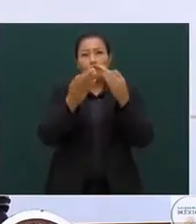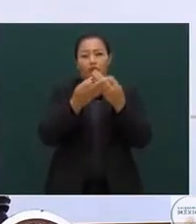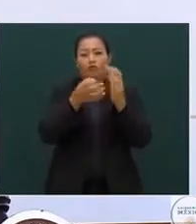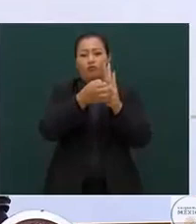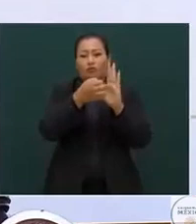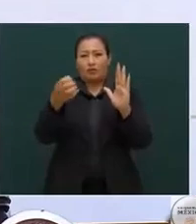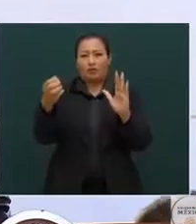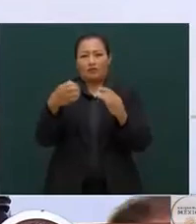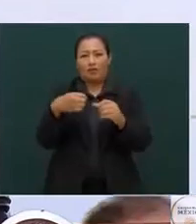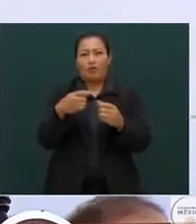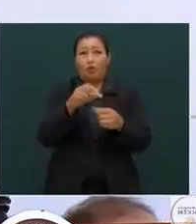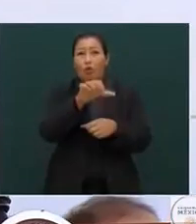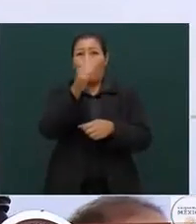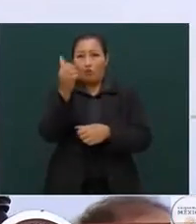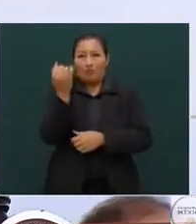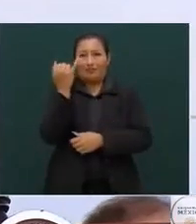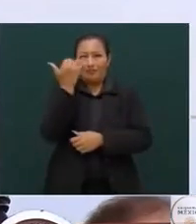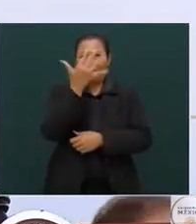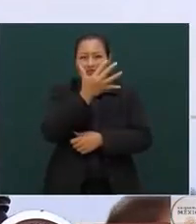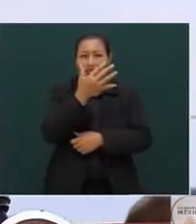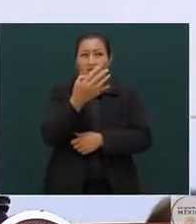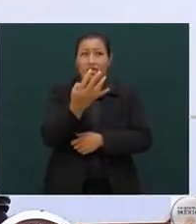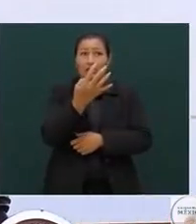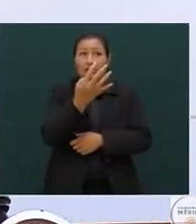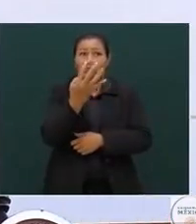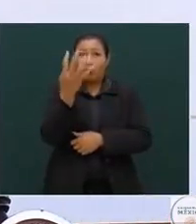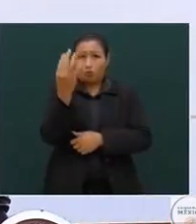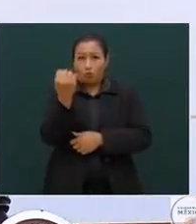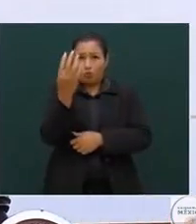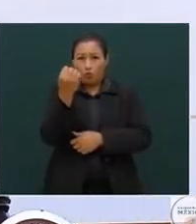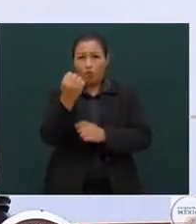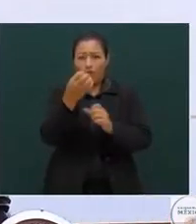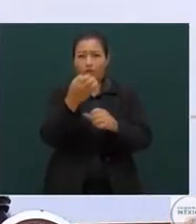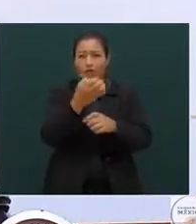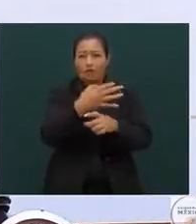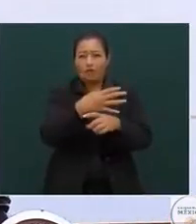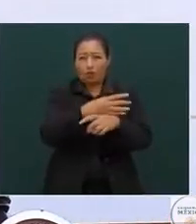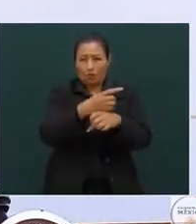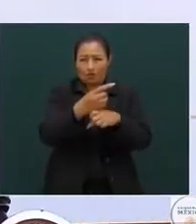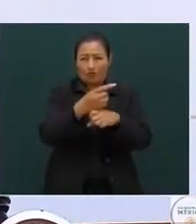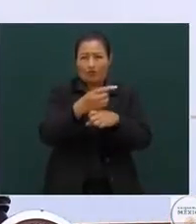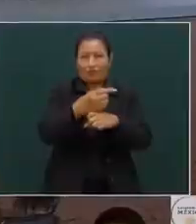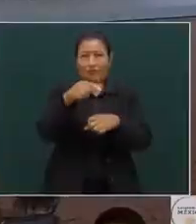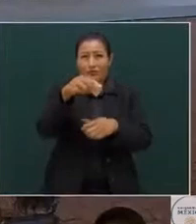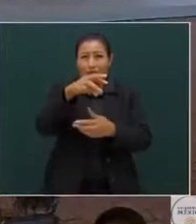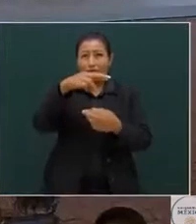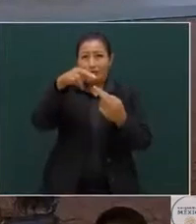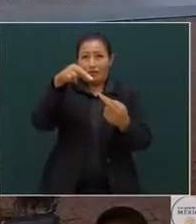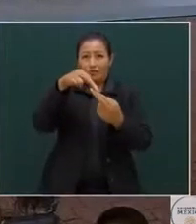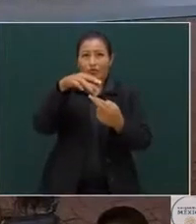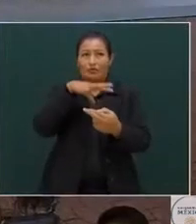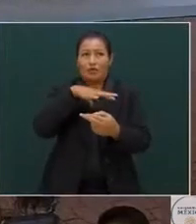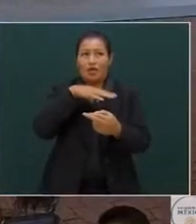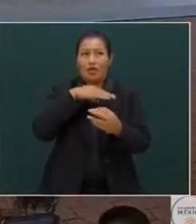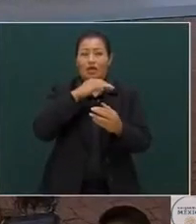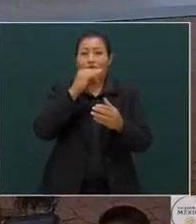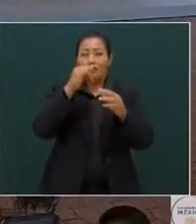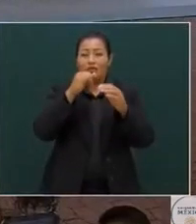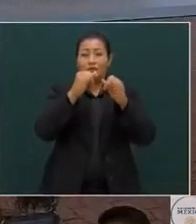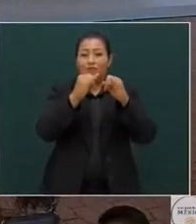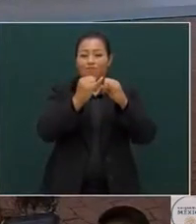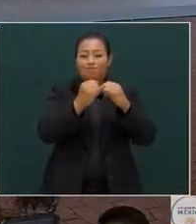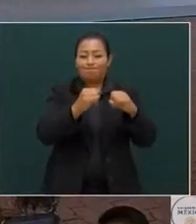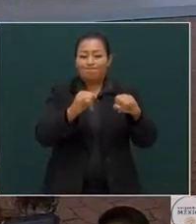Adelante, por favor, en estas nueve coordinaciones regionales en las que está dividido el